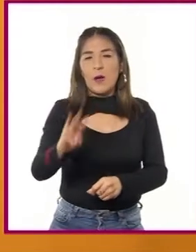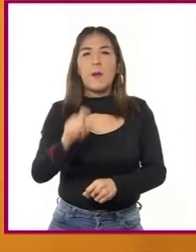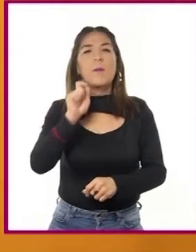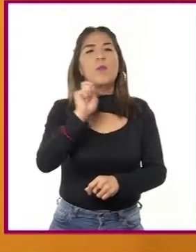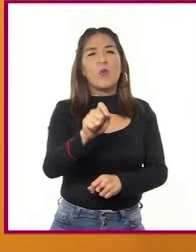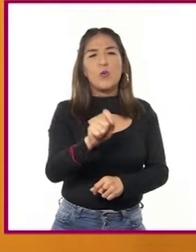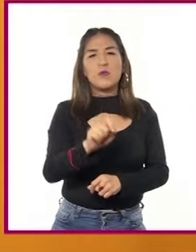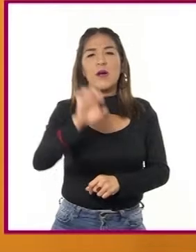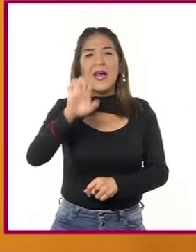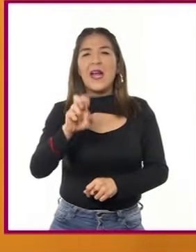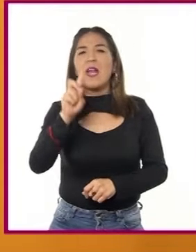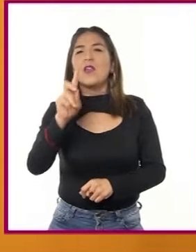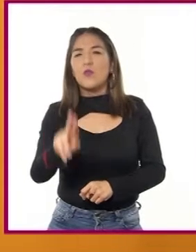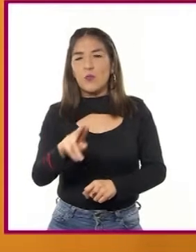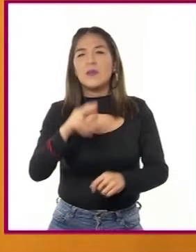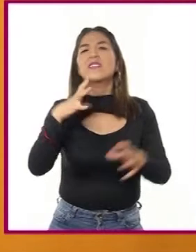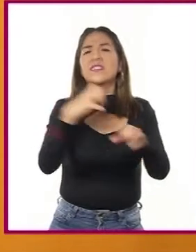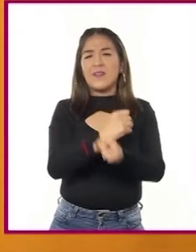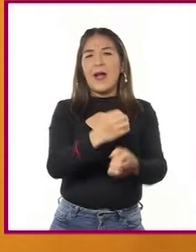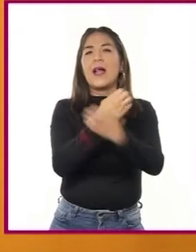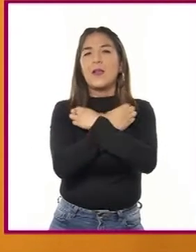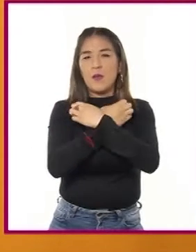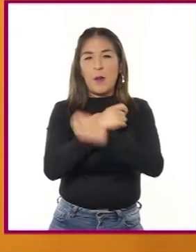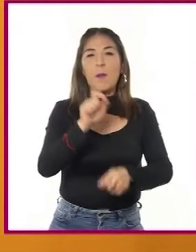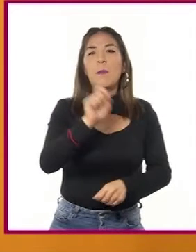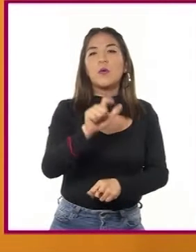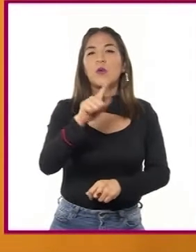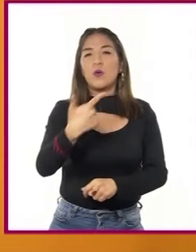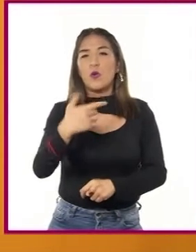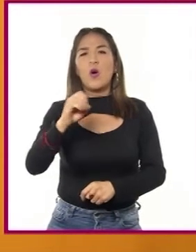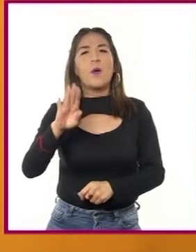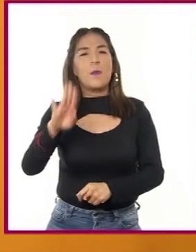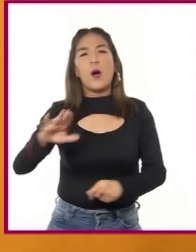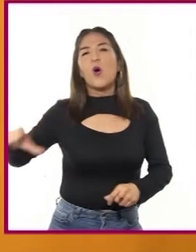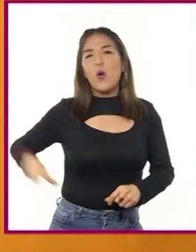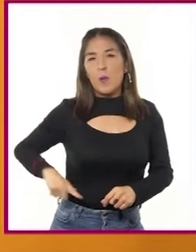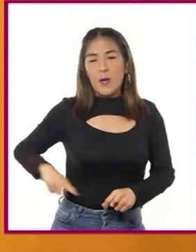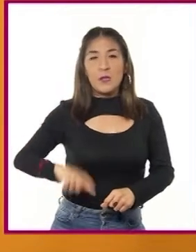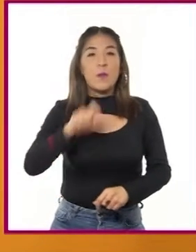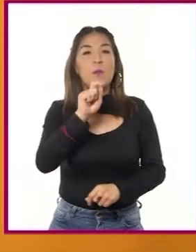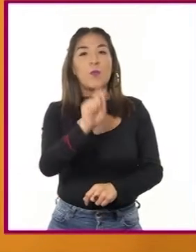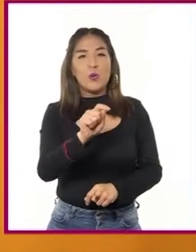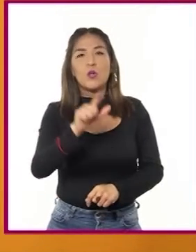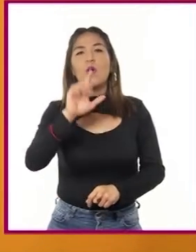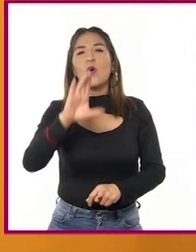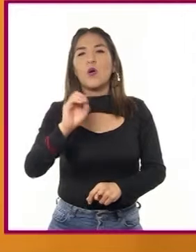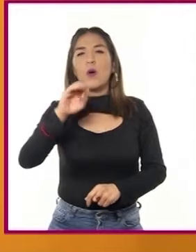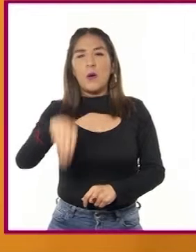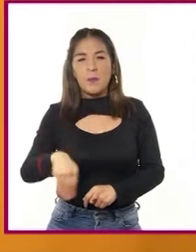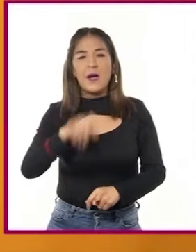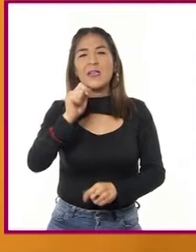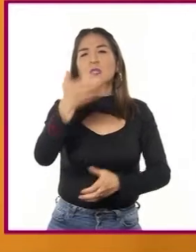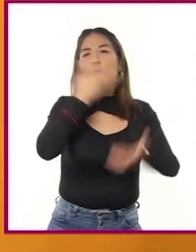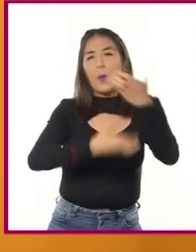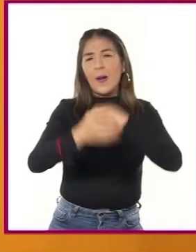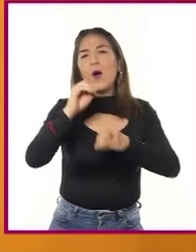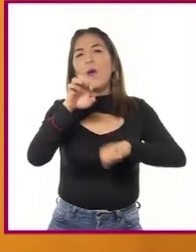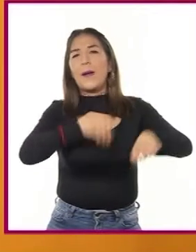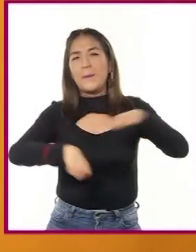que significa educación. .gov significa gobierno. .com significa comercio o